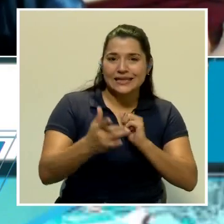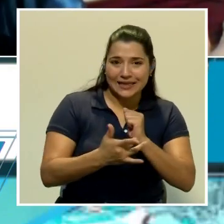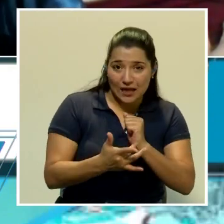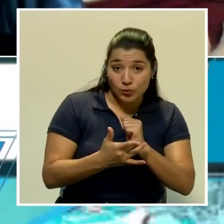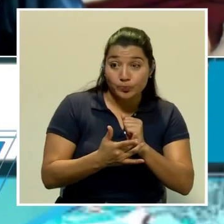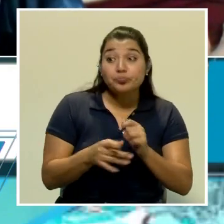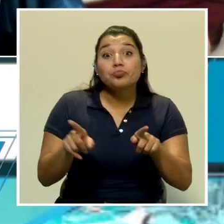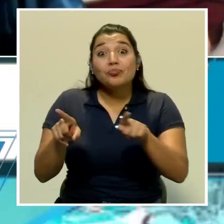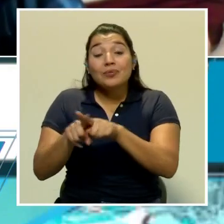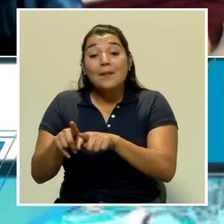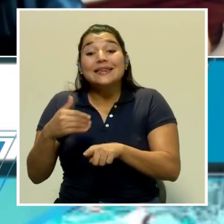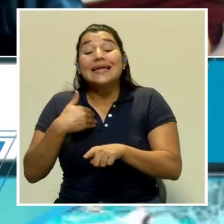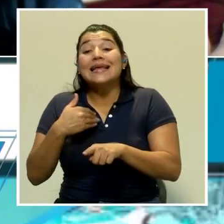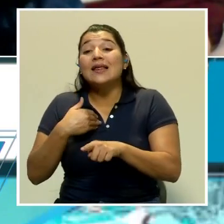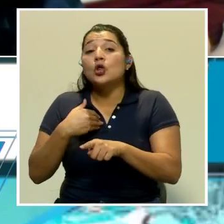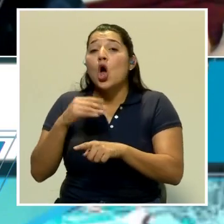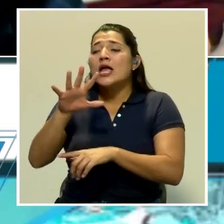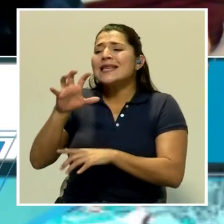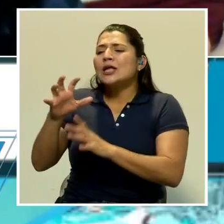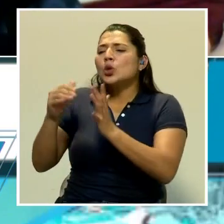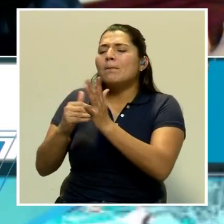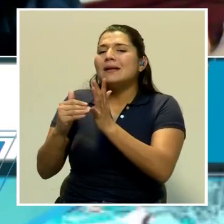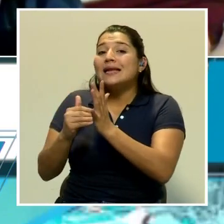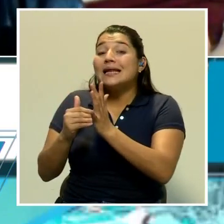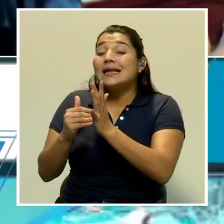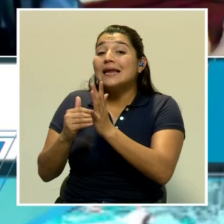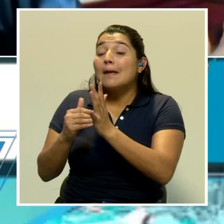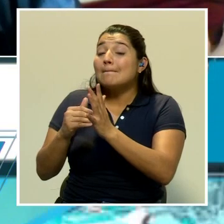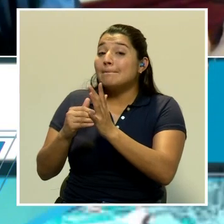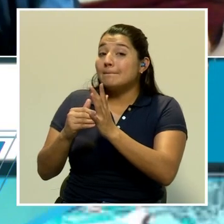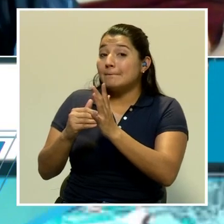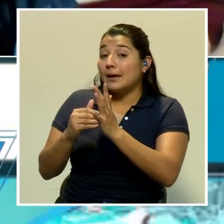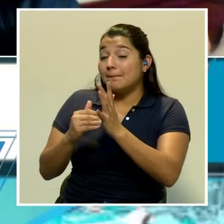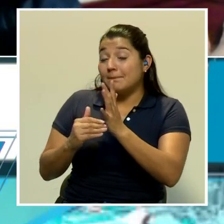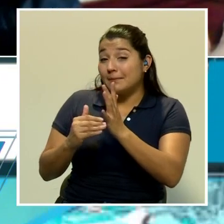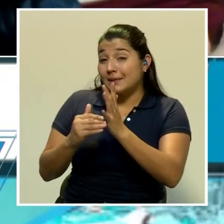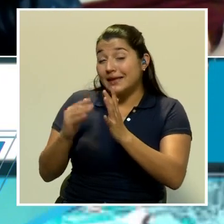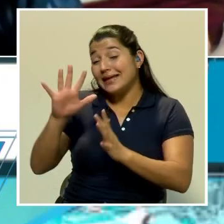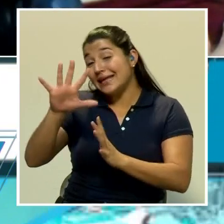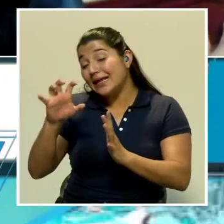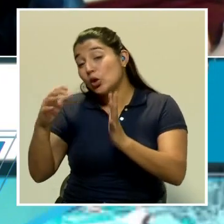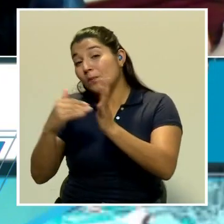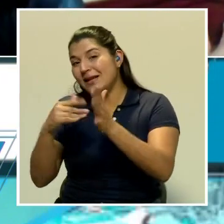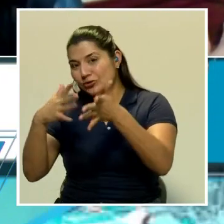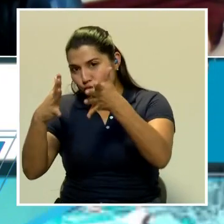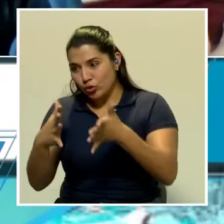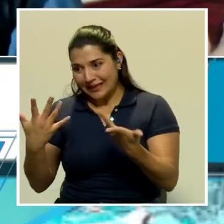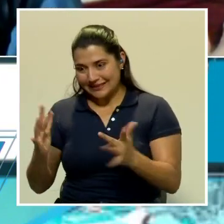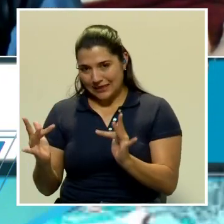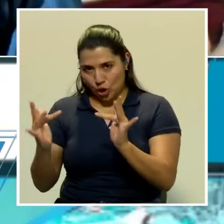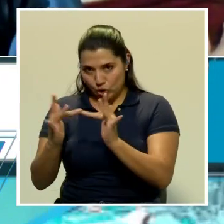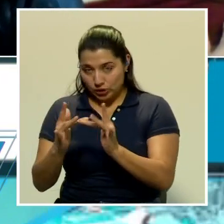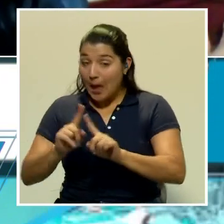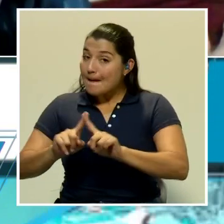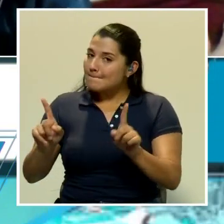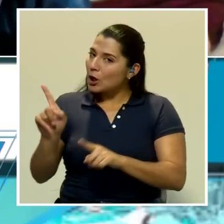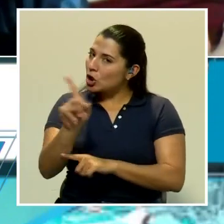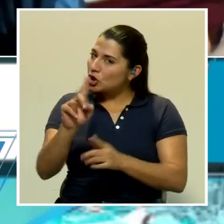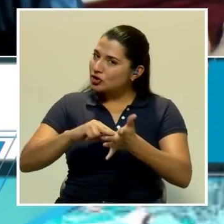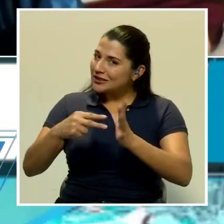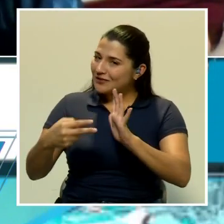de estudiantes conectados, pero eso no significa que están recibiendo las 5 lecciones de matemática como se venían dando